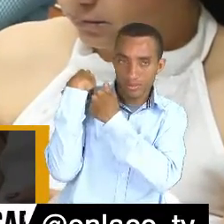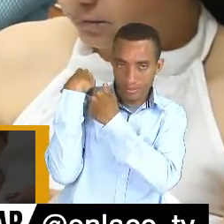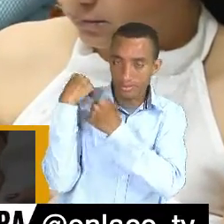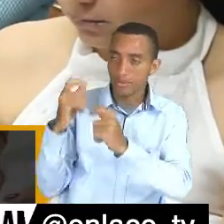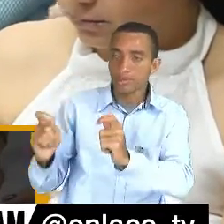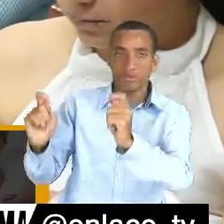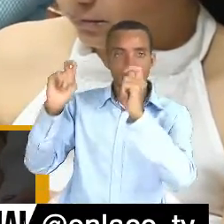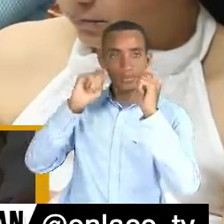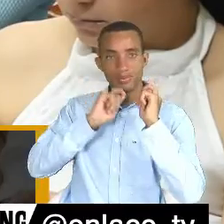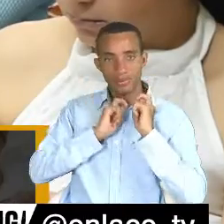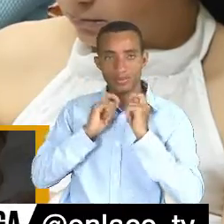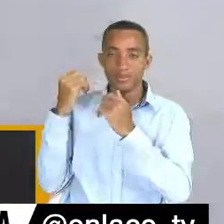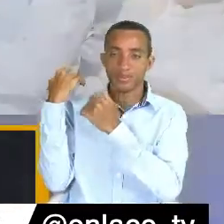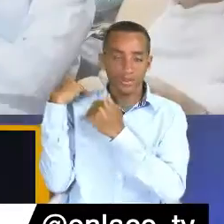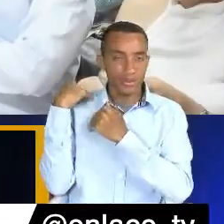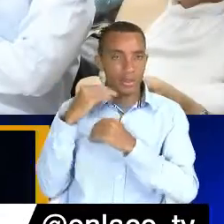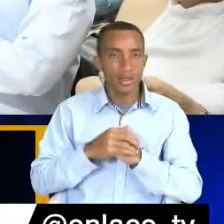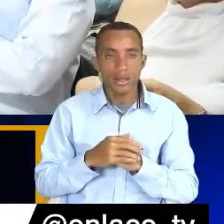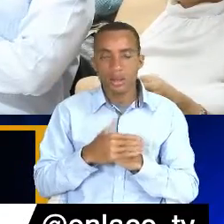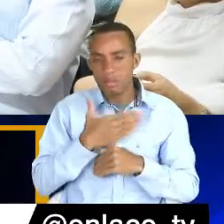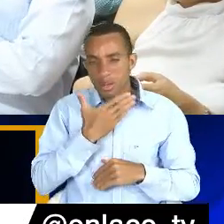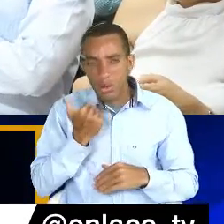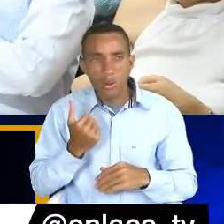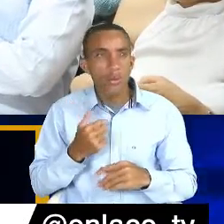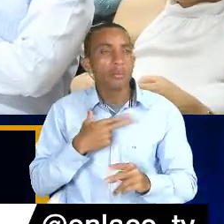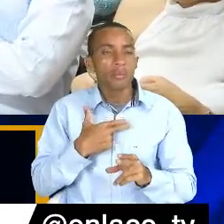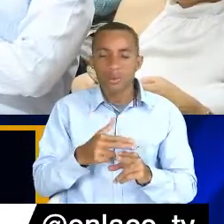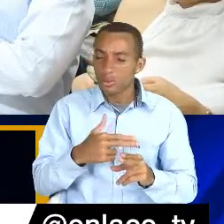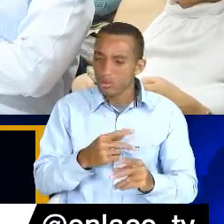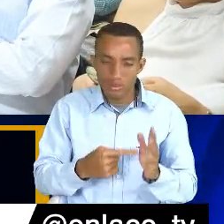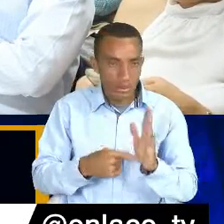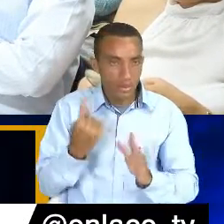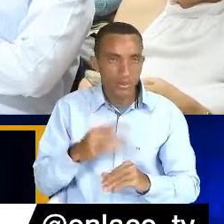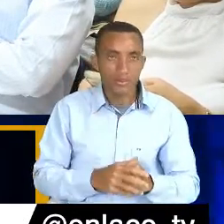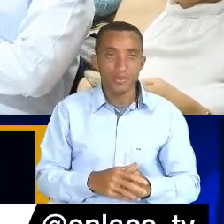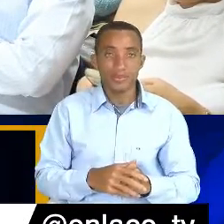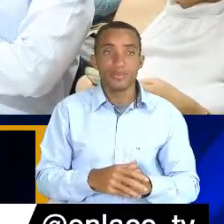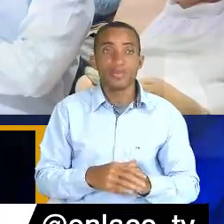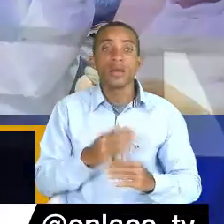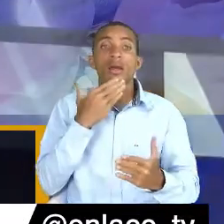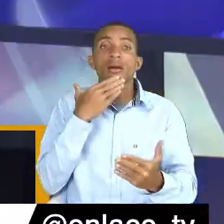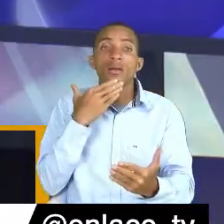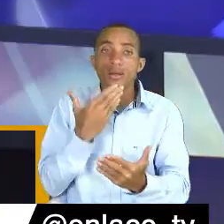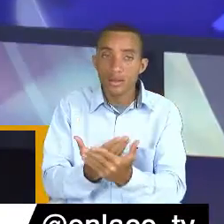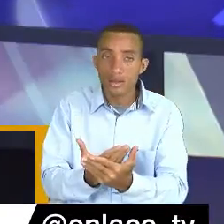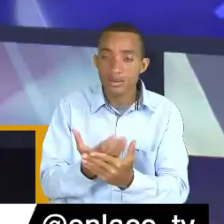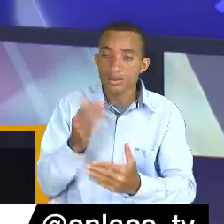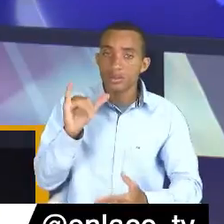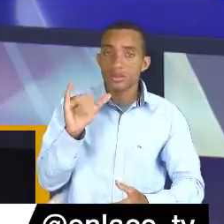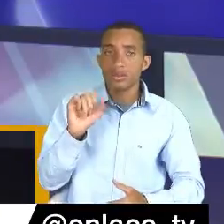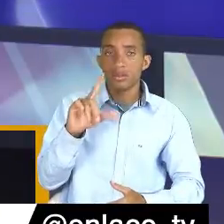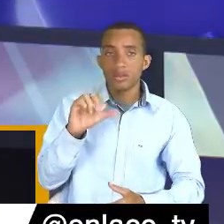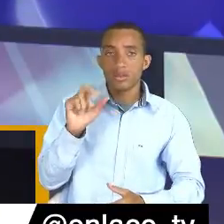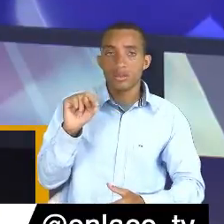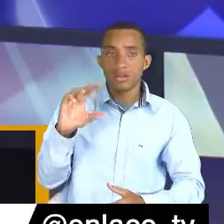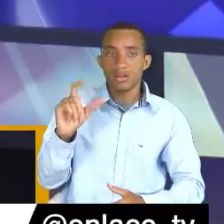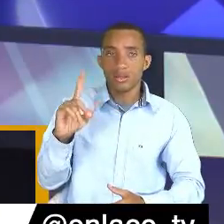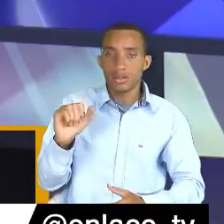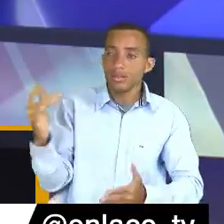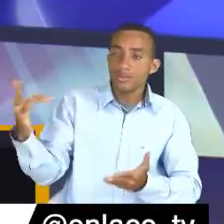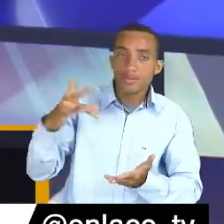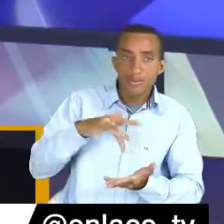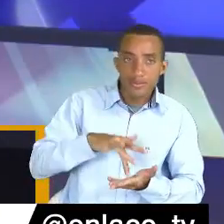mejor manera y lo más pronto posible. Diputada Yolanda Vargas, gracias por haber estado con nosotros aquí en el SEC de Enlace Noticias y